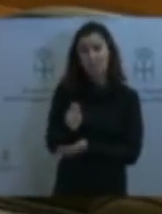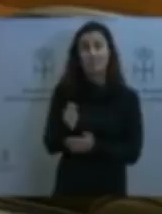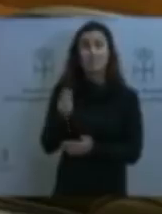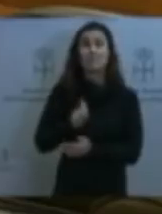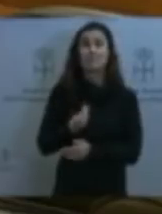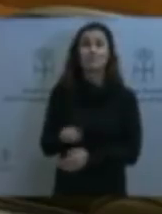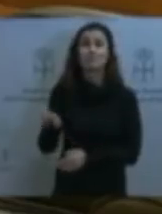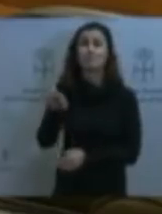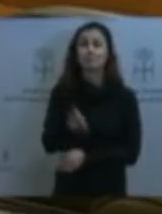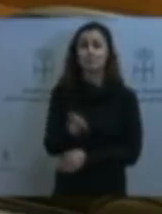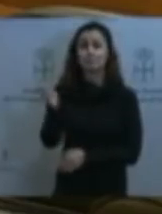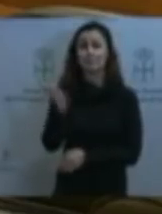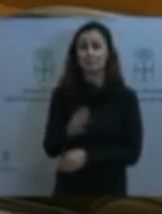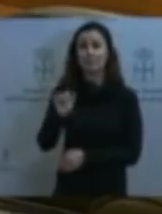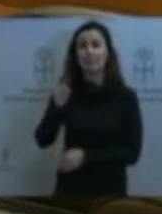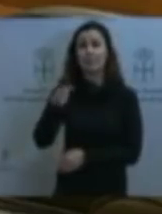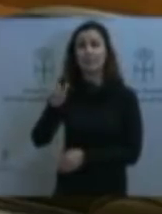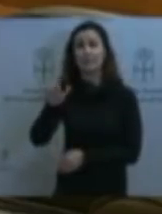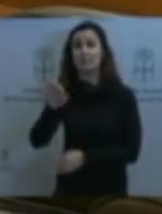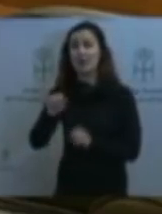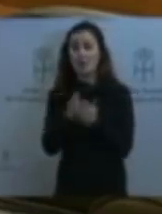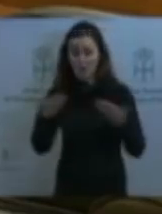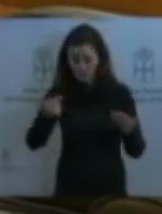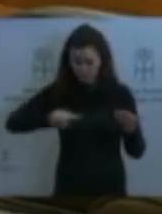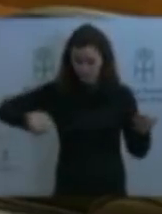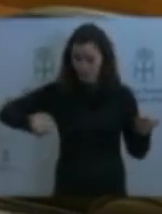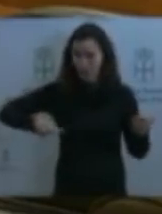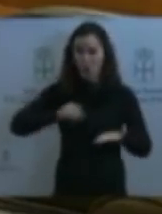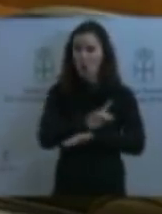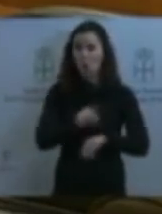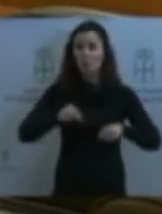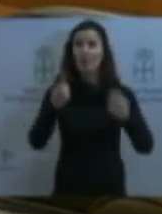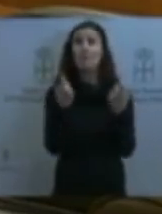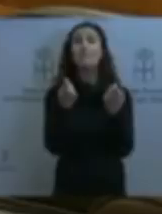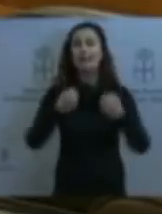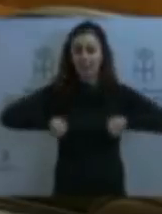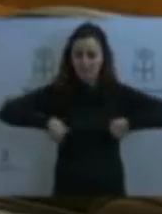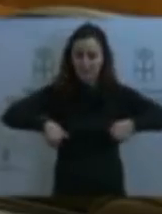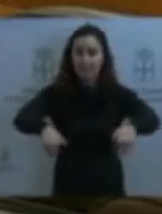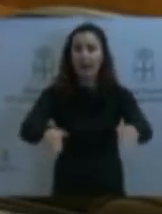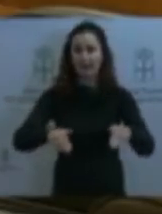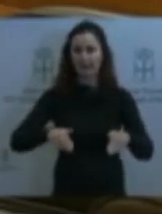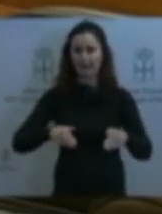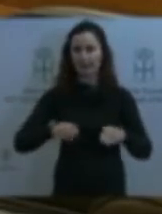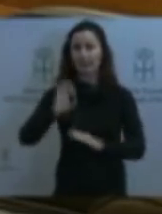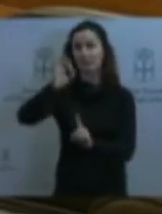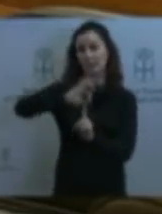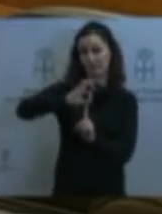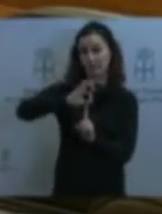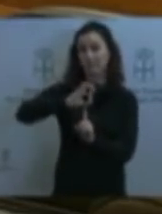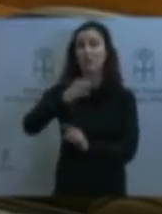y dejaba a medio pintar en sin señalización provisional que ya era obligatoria. Así que después venga usted aquí a dar